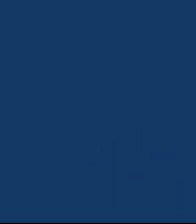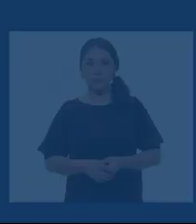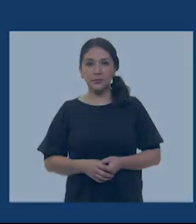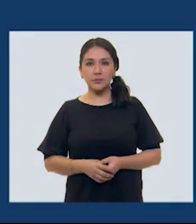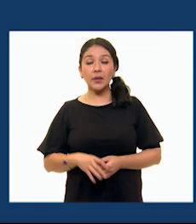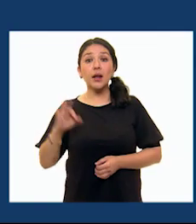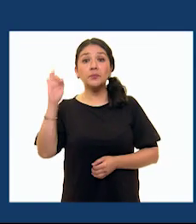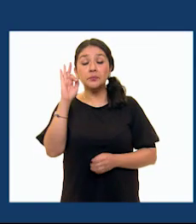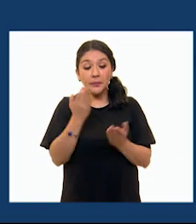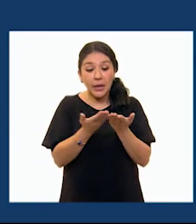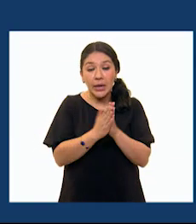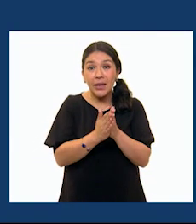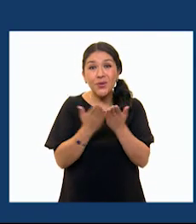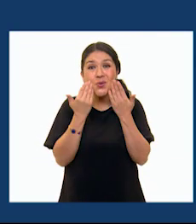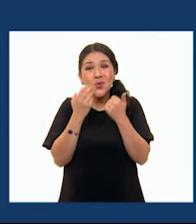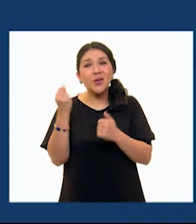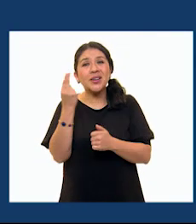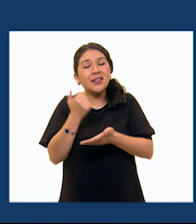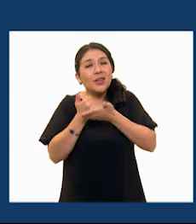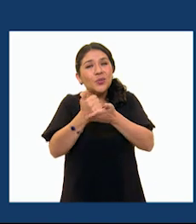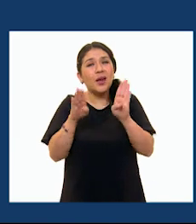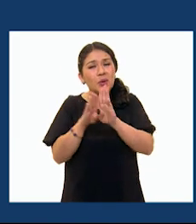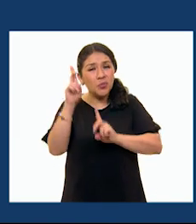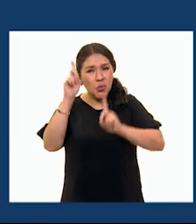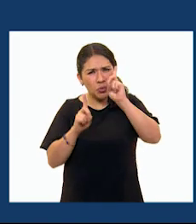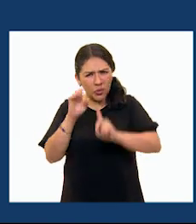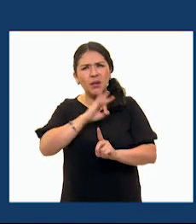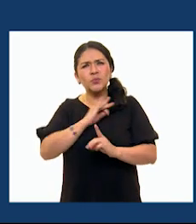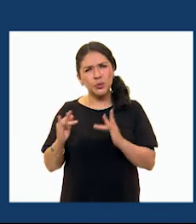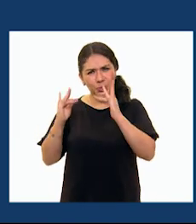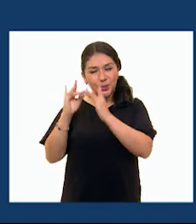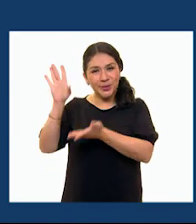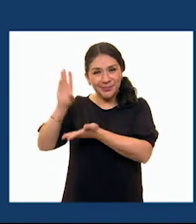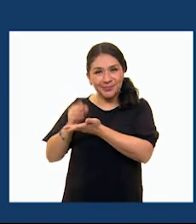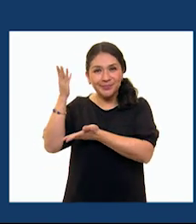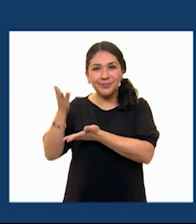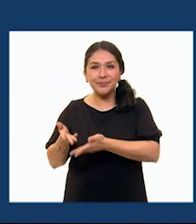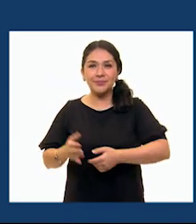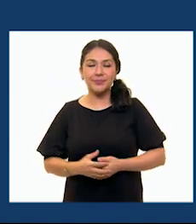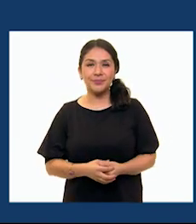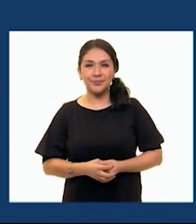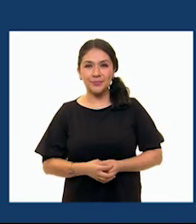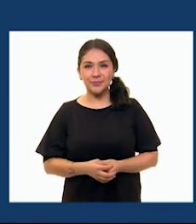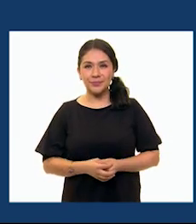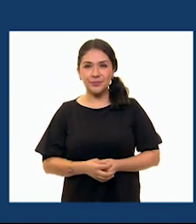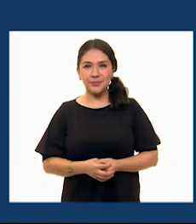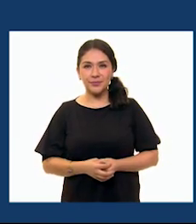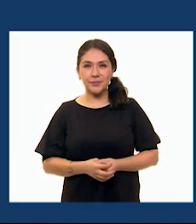Si no tienes el libro de texto o necesitas ayuda para responder las preguntas, contáctanos.